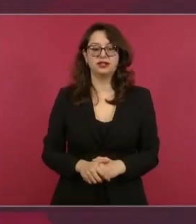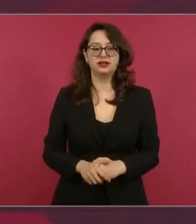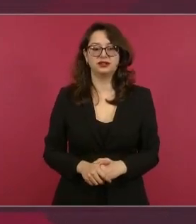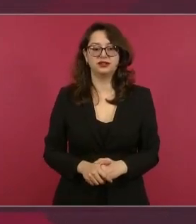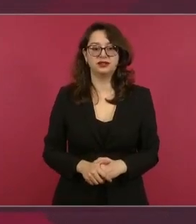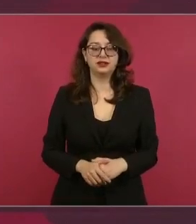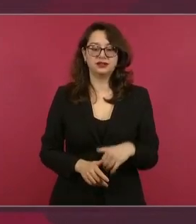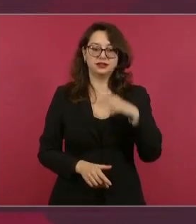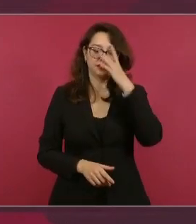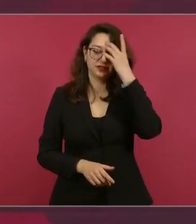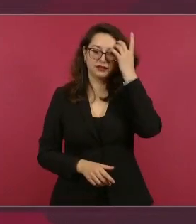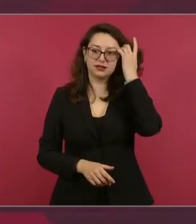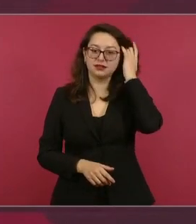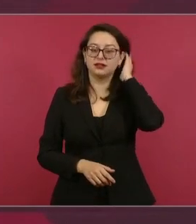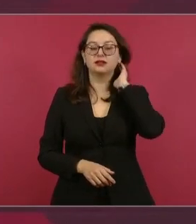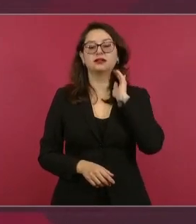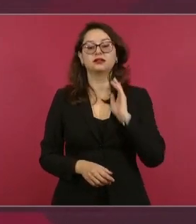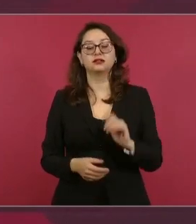Vamos a La Paz,